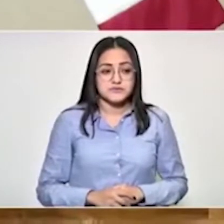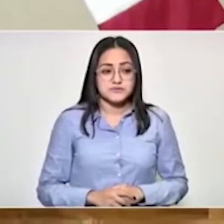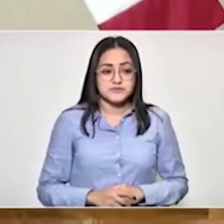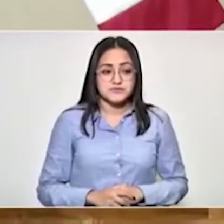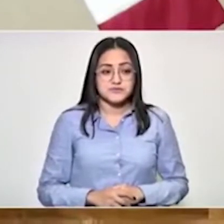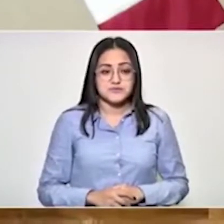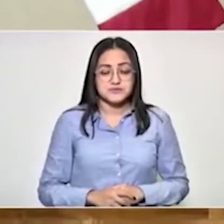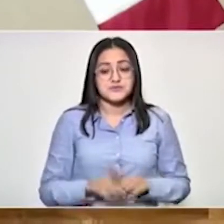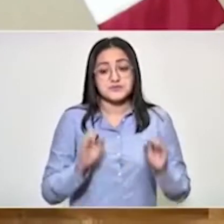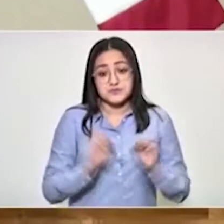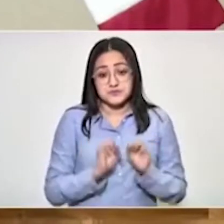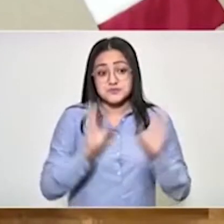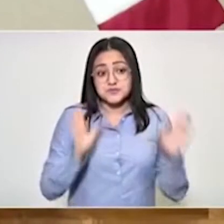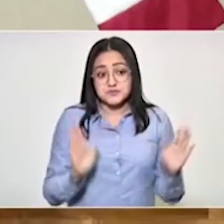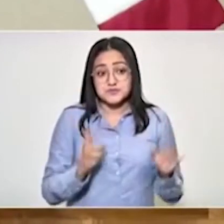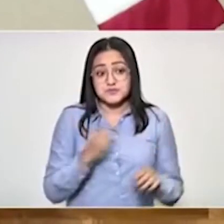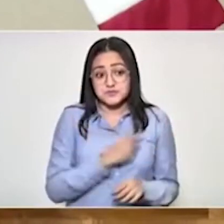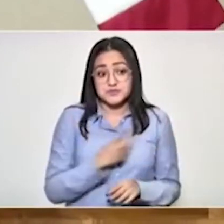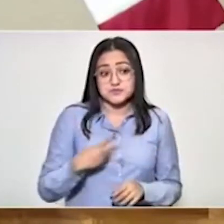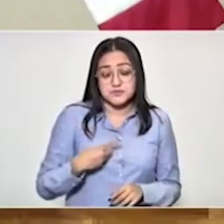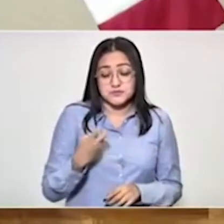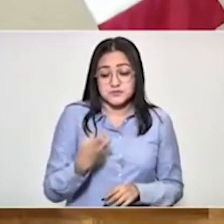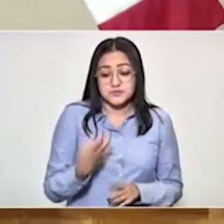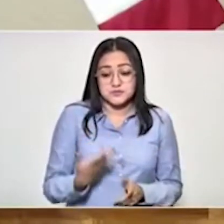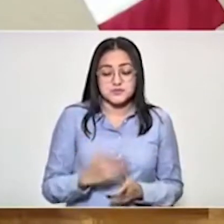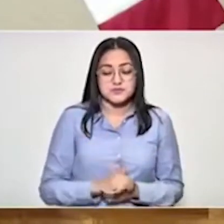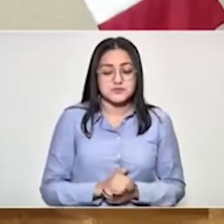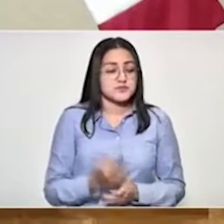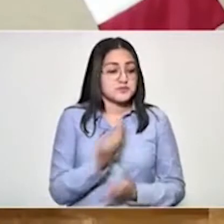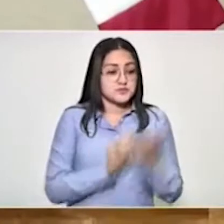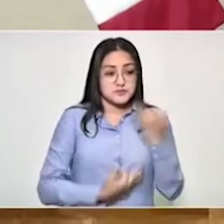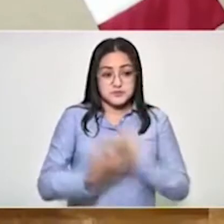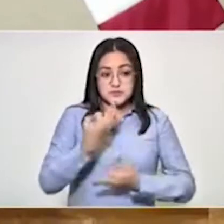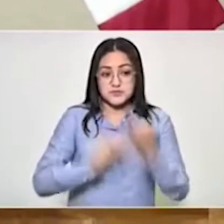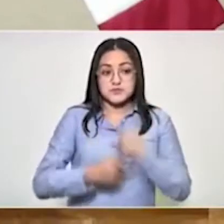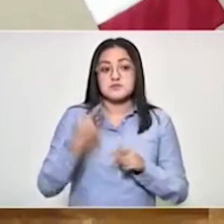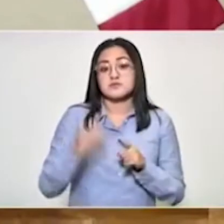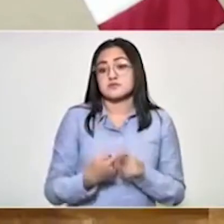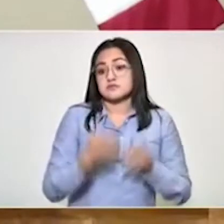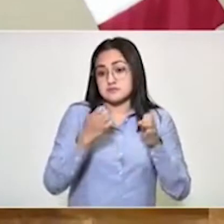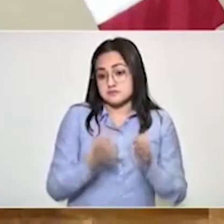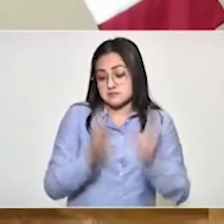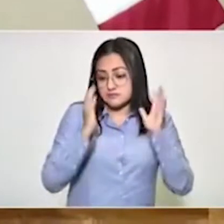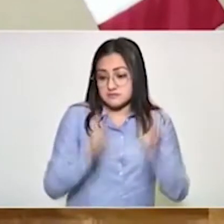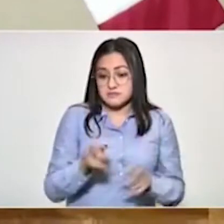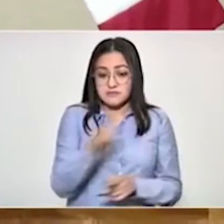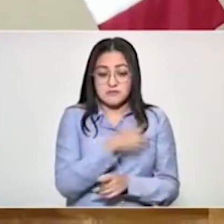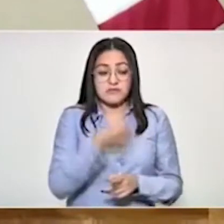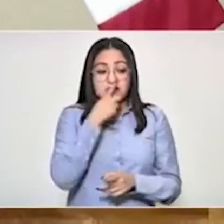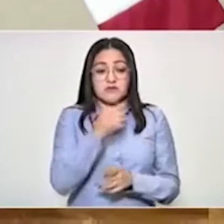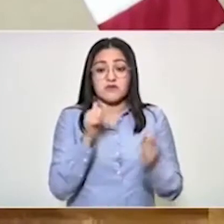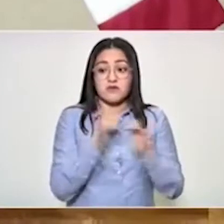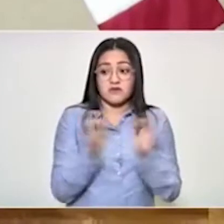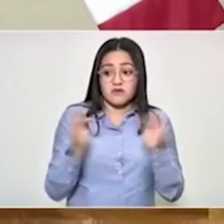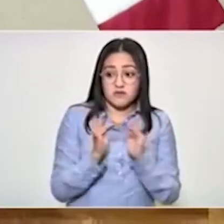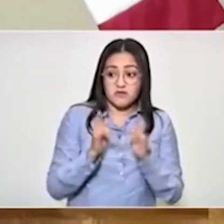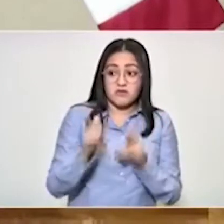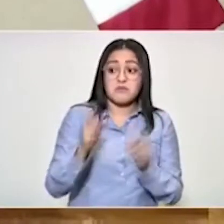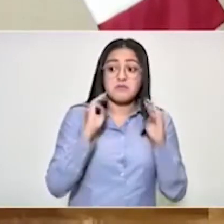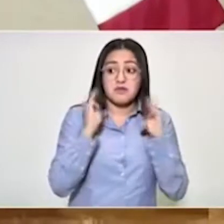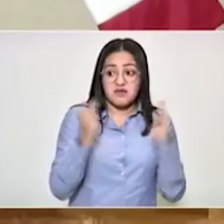que quede claro y todos aquellos que estén hablando con delincuentes